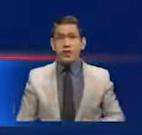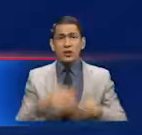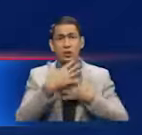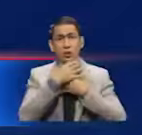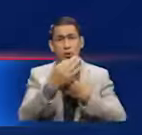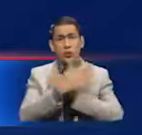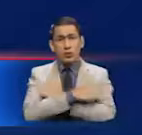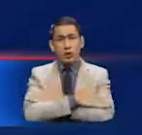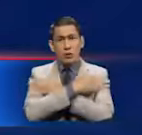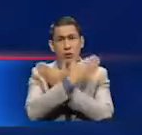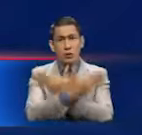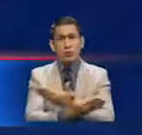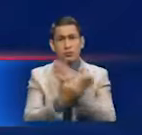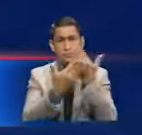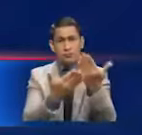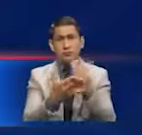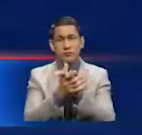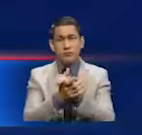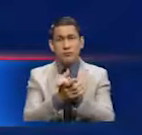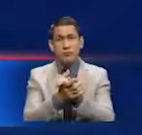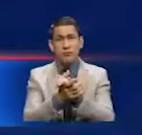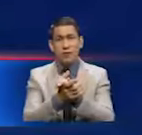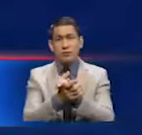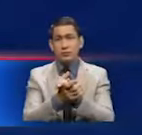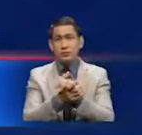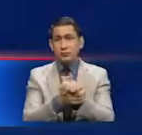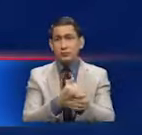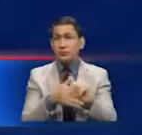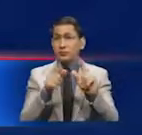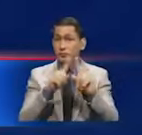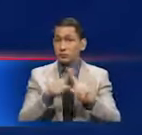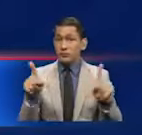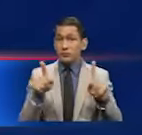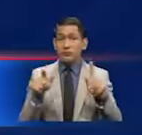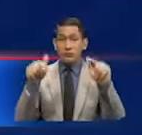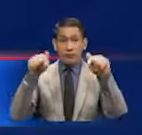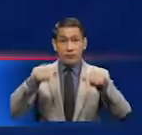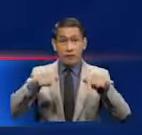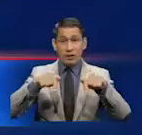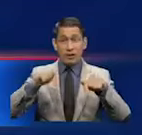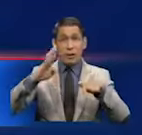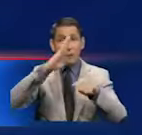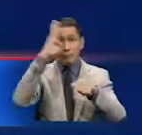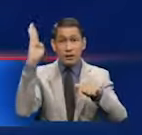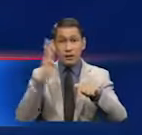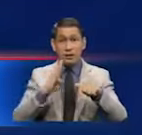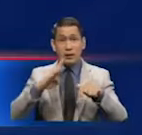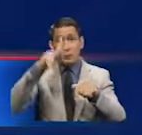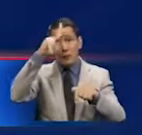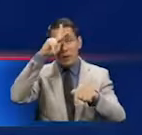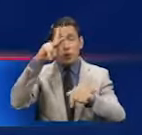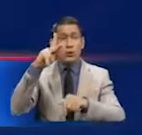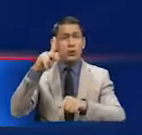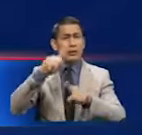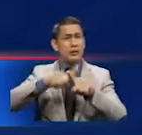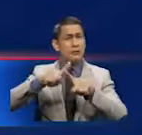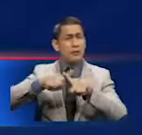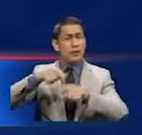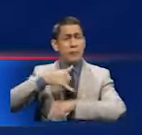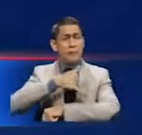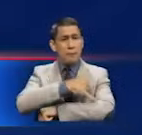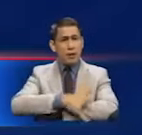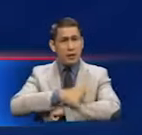saludarlo, José, amigos televidentes, y es que este no es un caso aislado en la región. Brasil, Perú, Bolivia, Colombia ya se encuentran